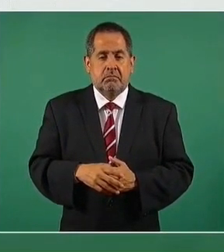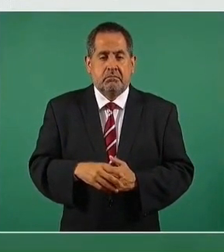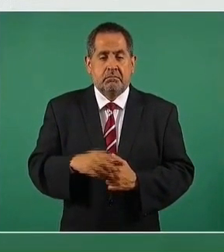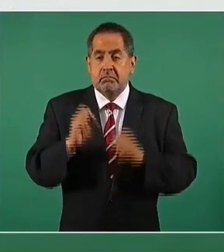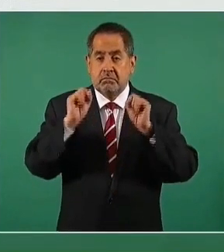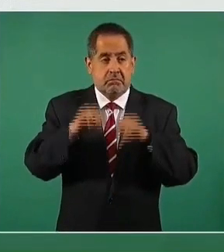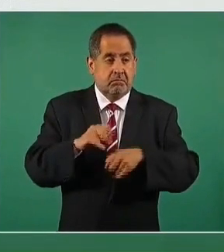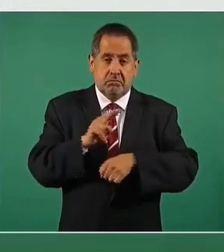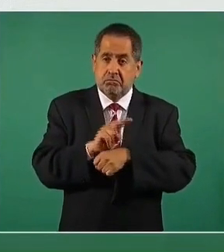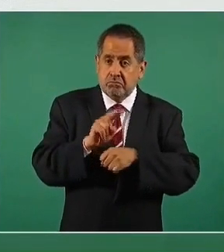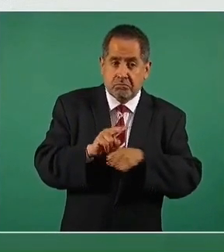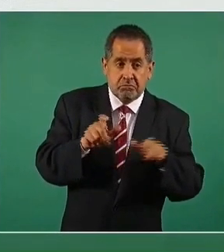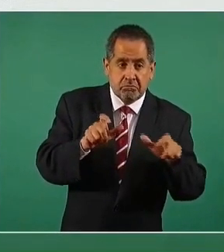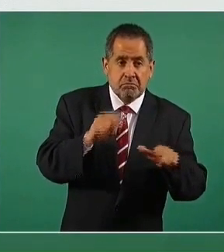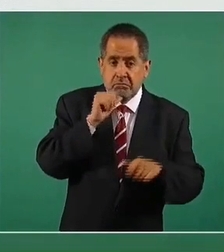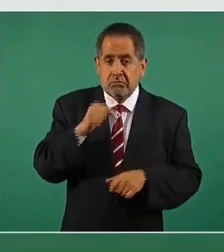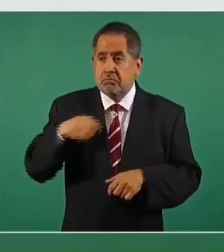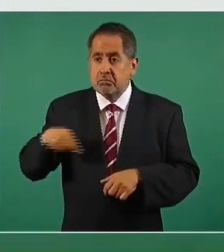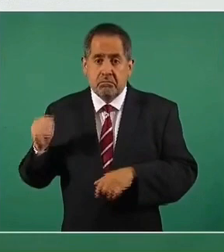vigilancia.